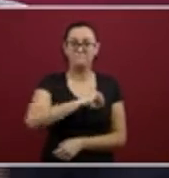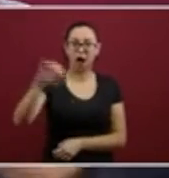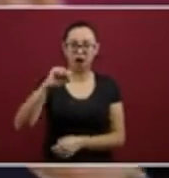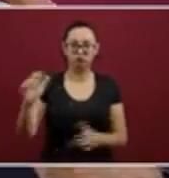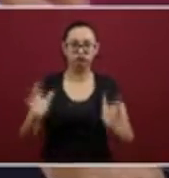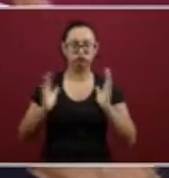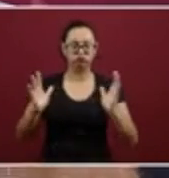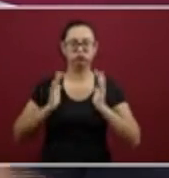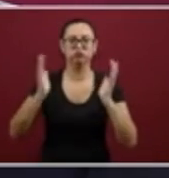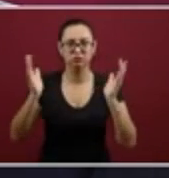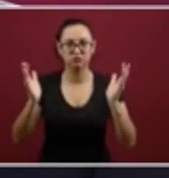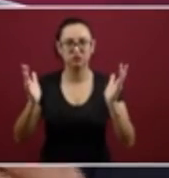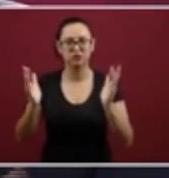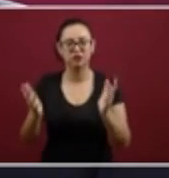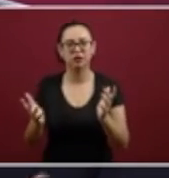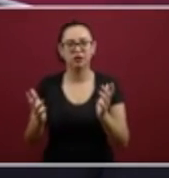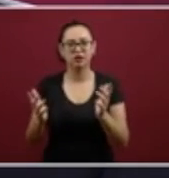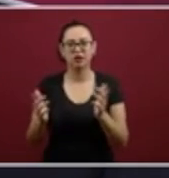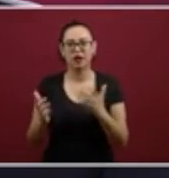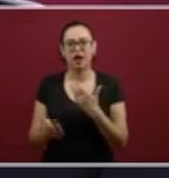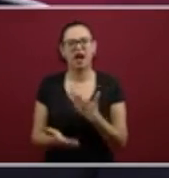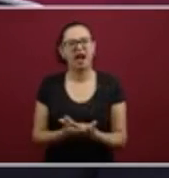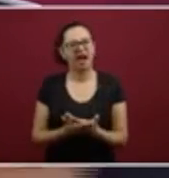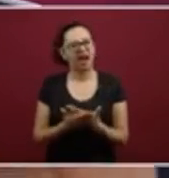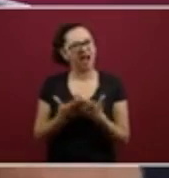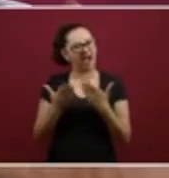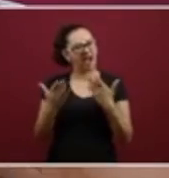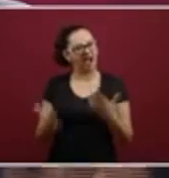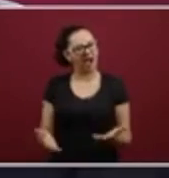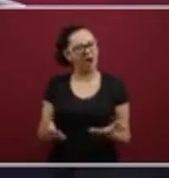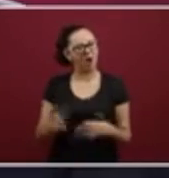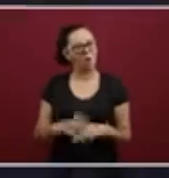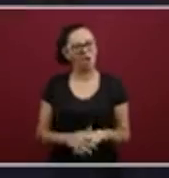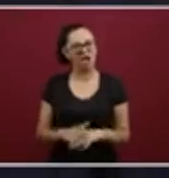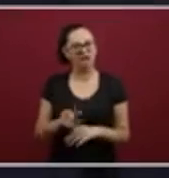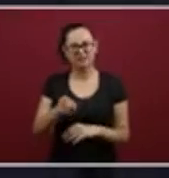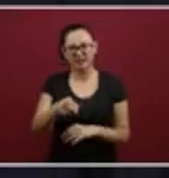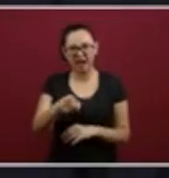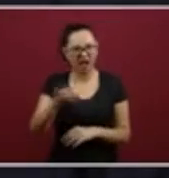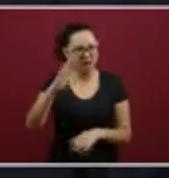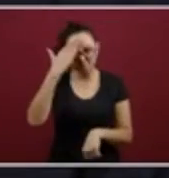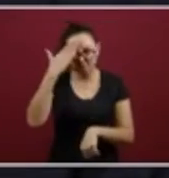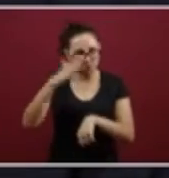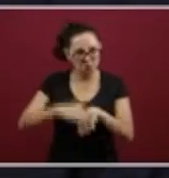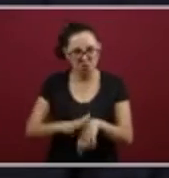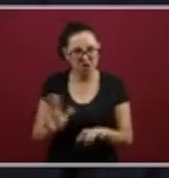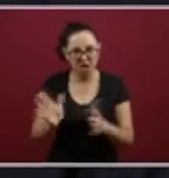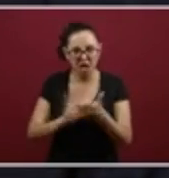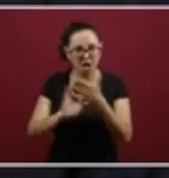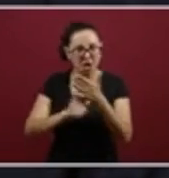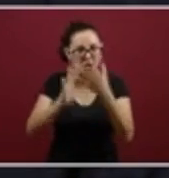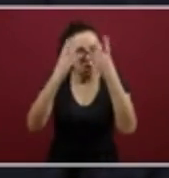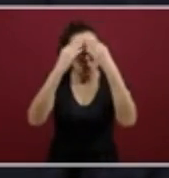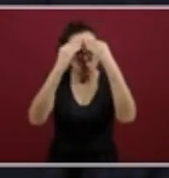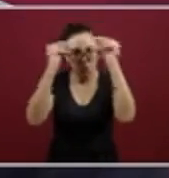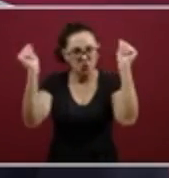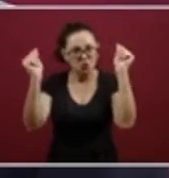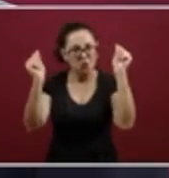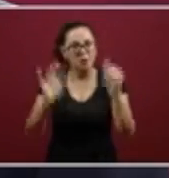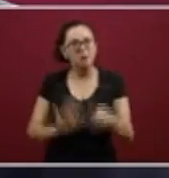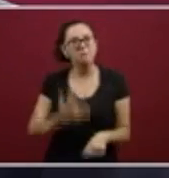Lo que pasa es que ahora como que muy pronto se nos olvidan esas cosas, hay como amnesia.